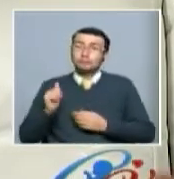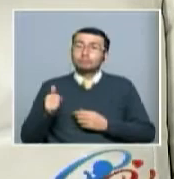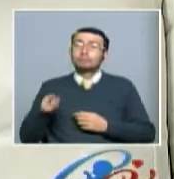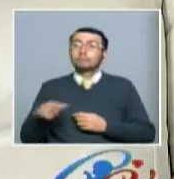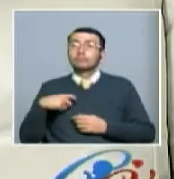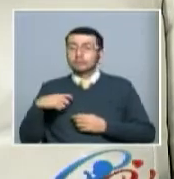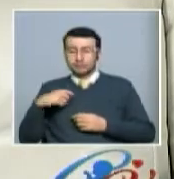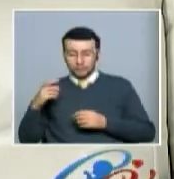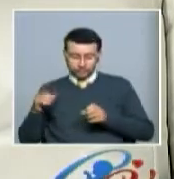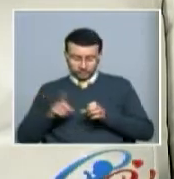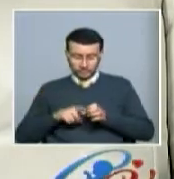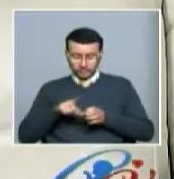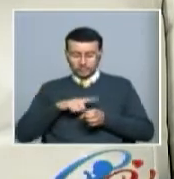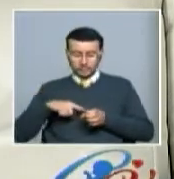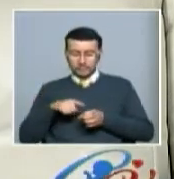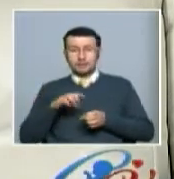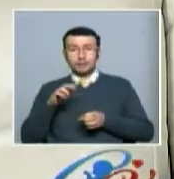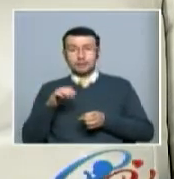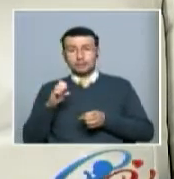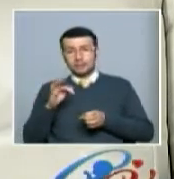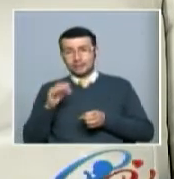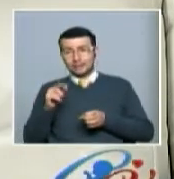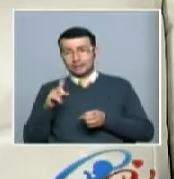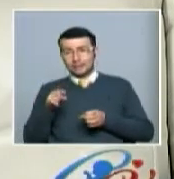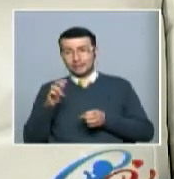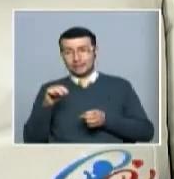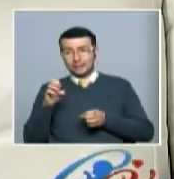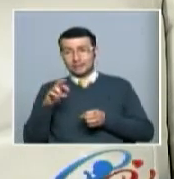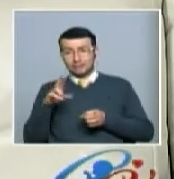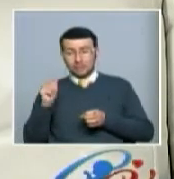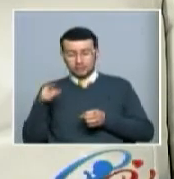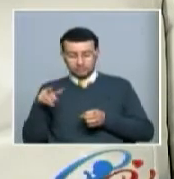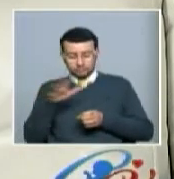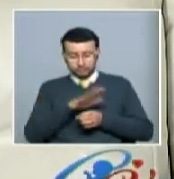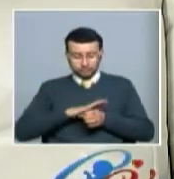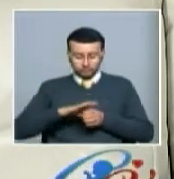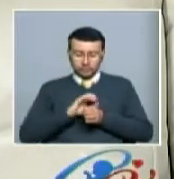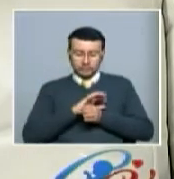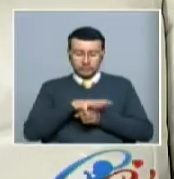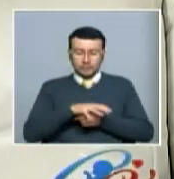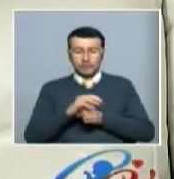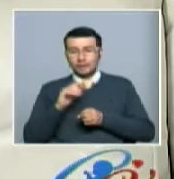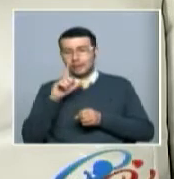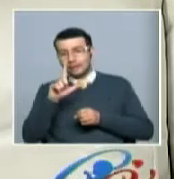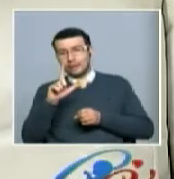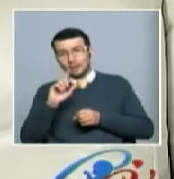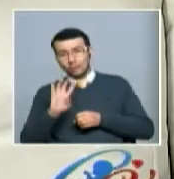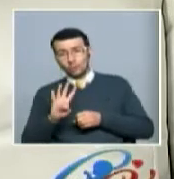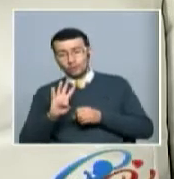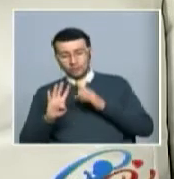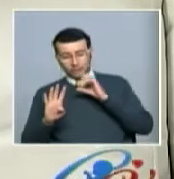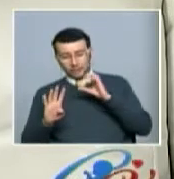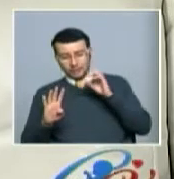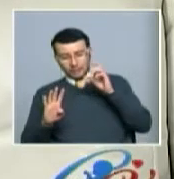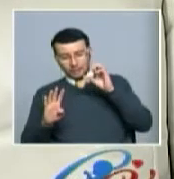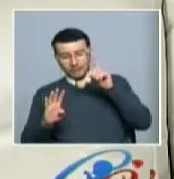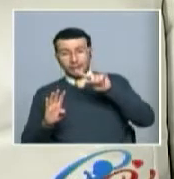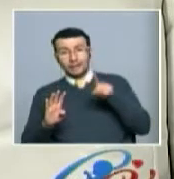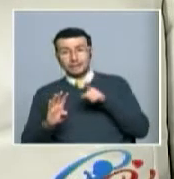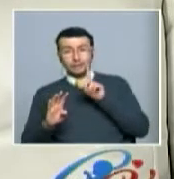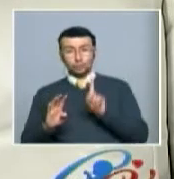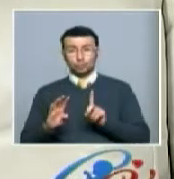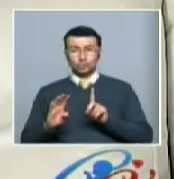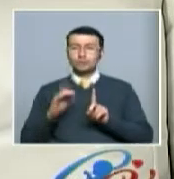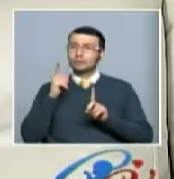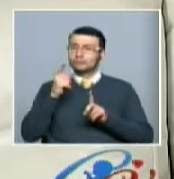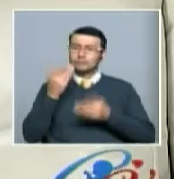la metámera correspondiente a las raíces entre L4 y S1, ¿no? L4 y S1.